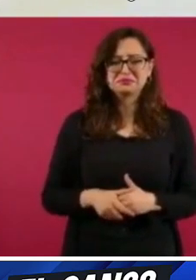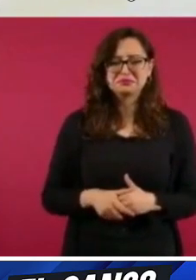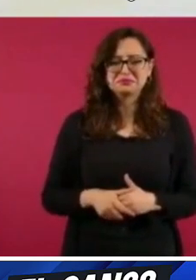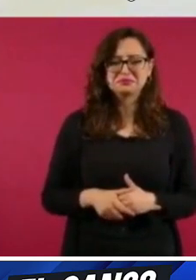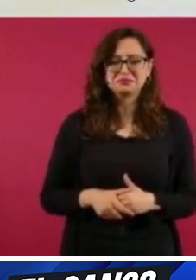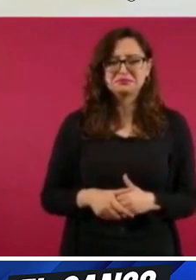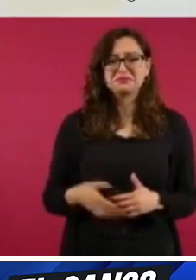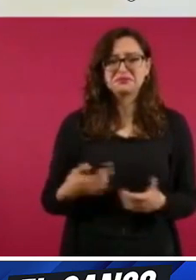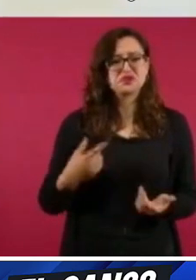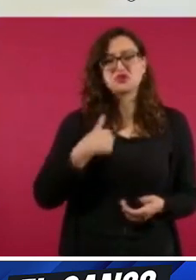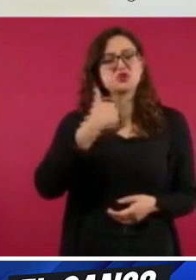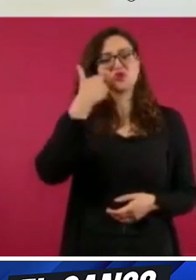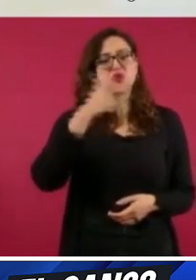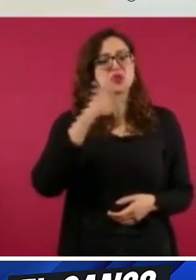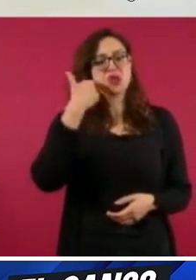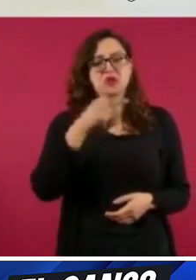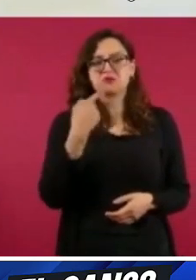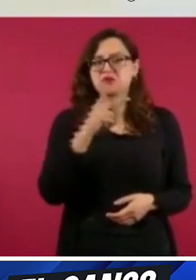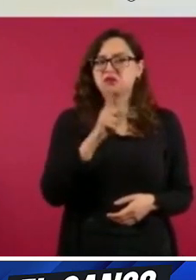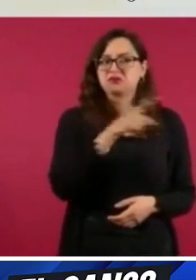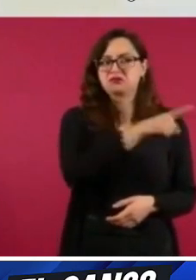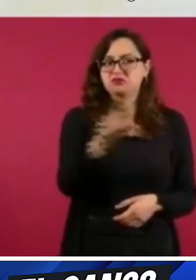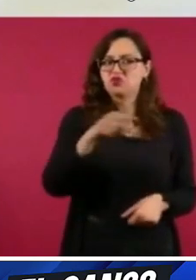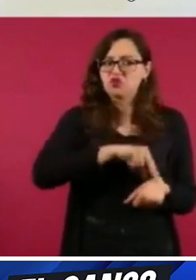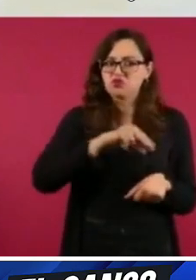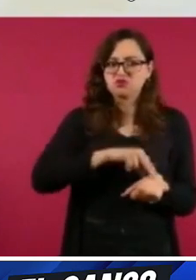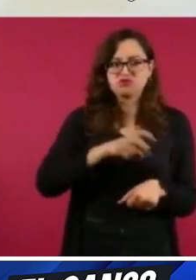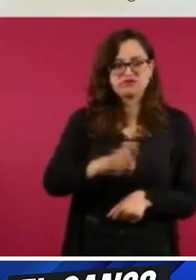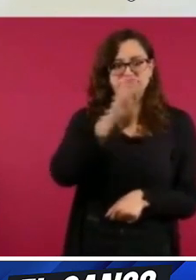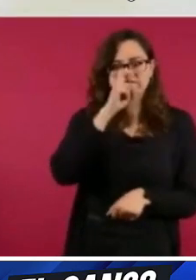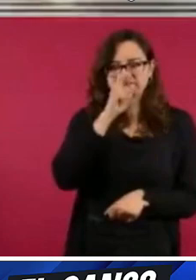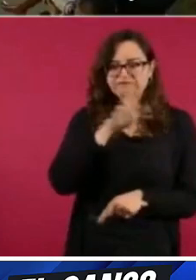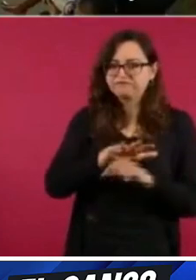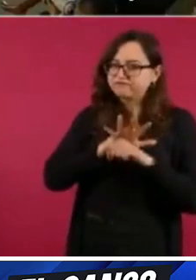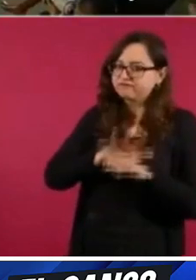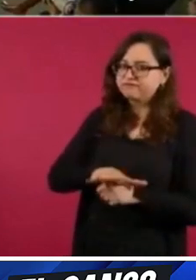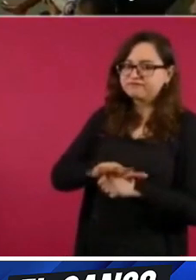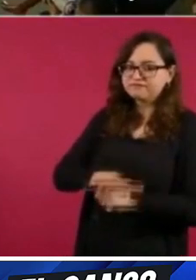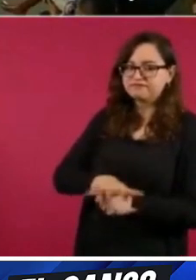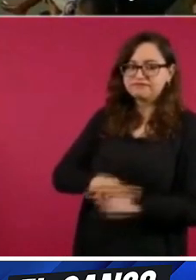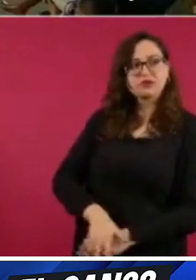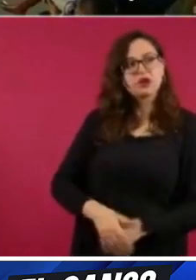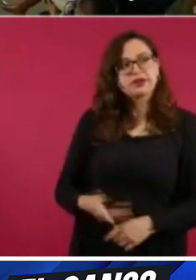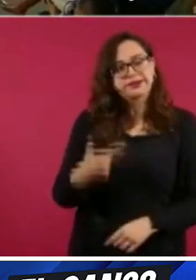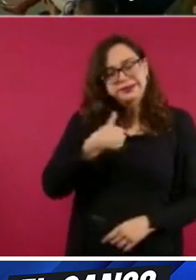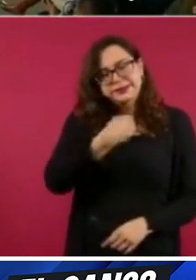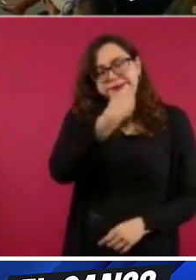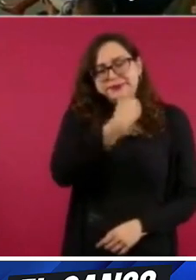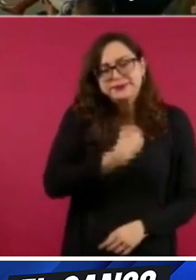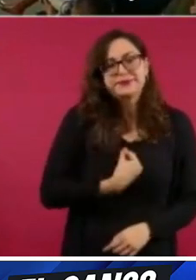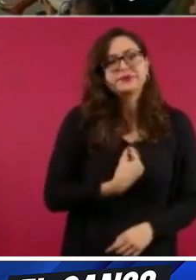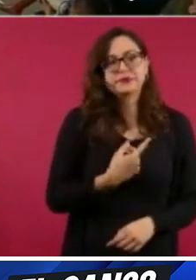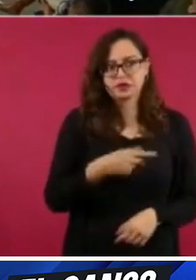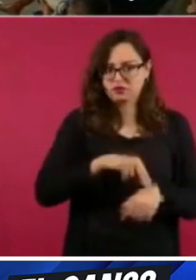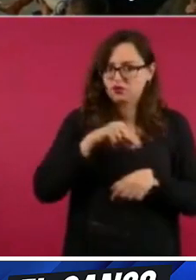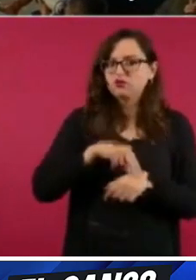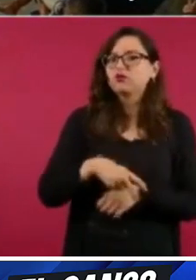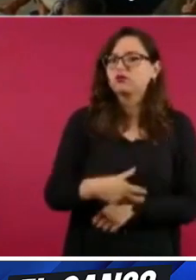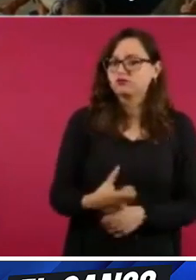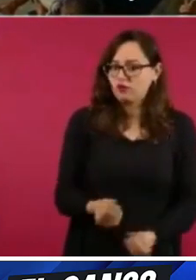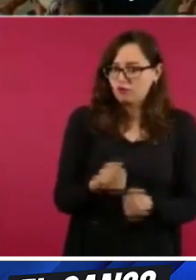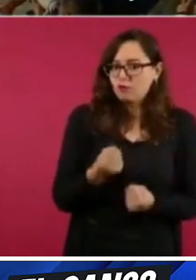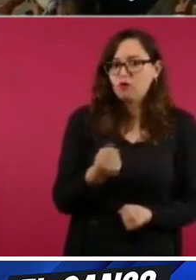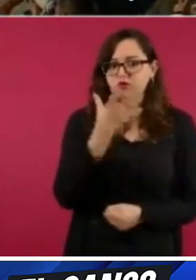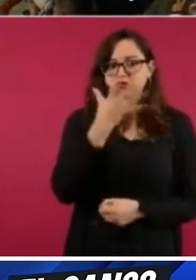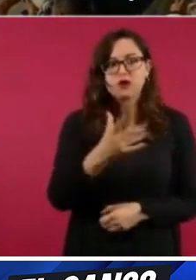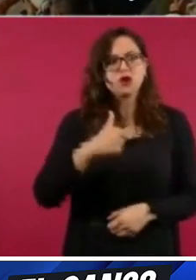me vencieron ahí los médicos. O sea, no crean, presionan.